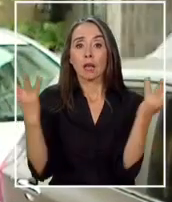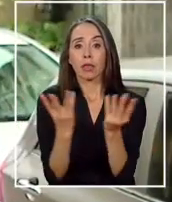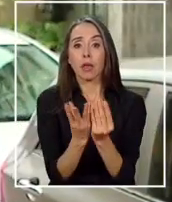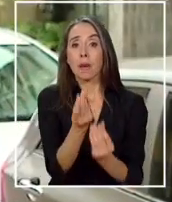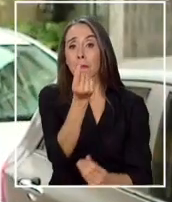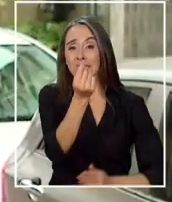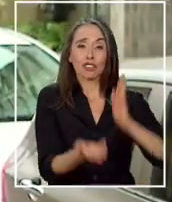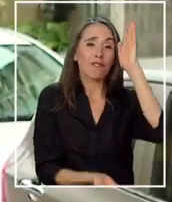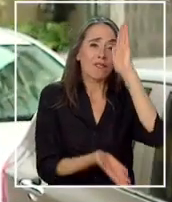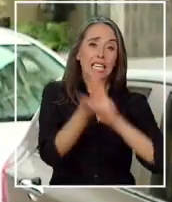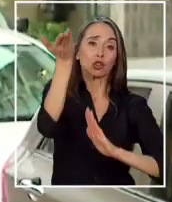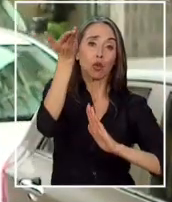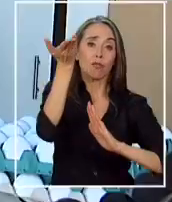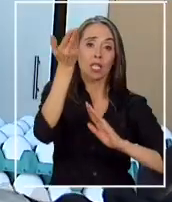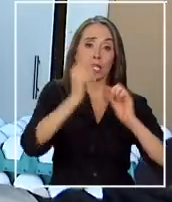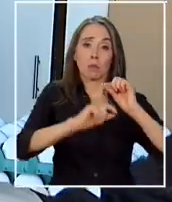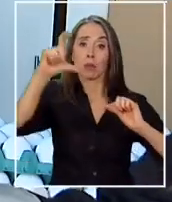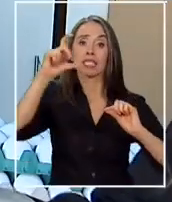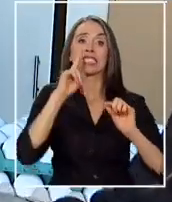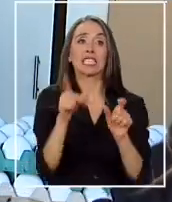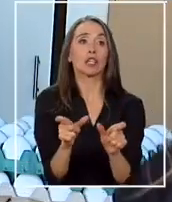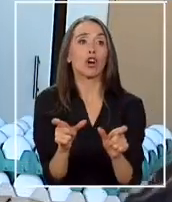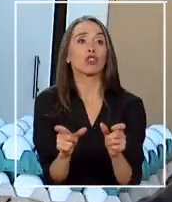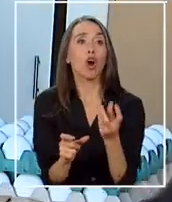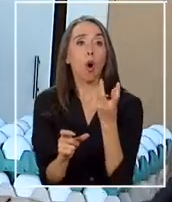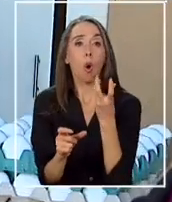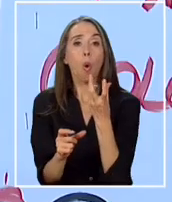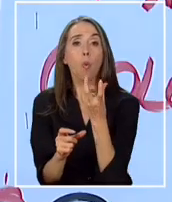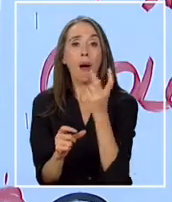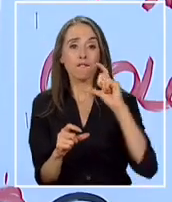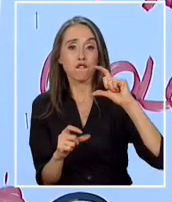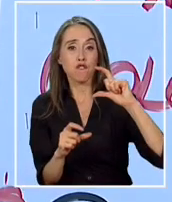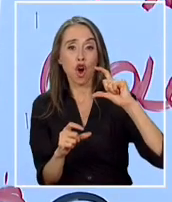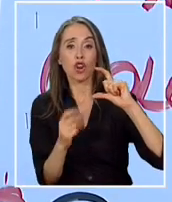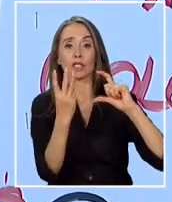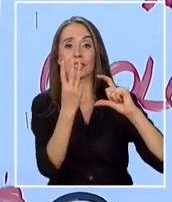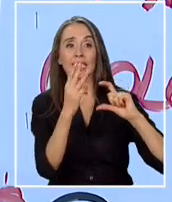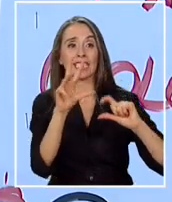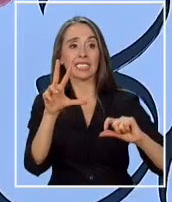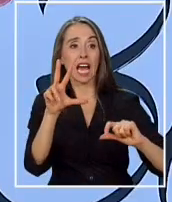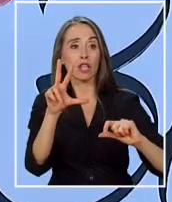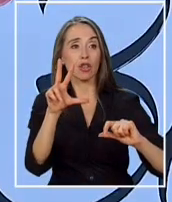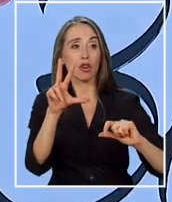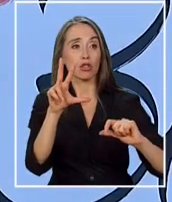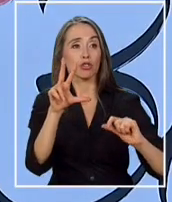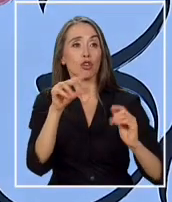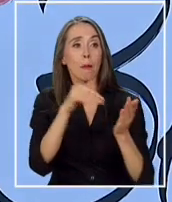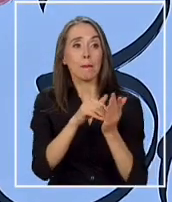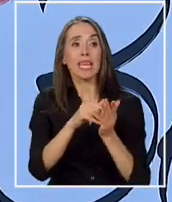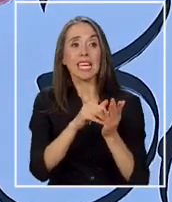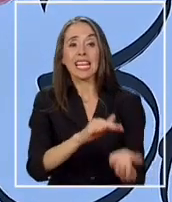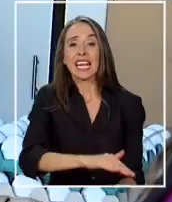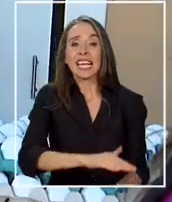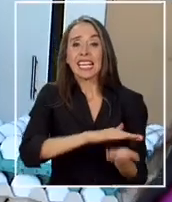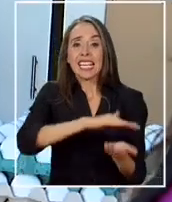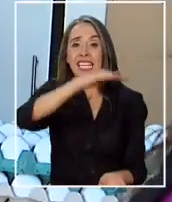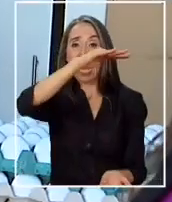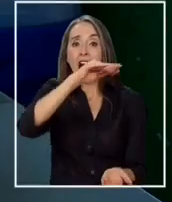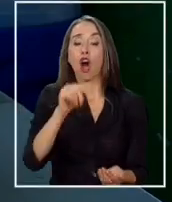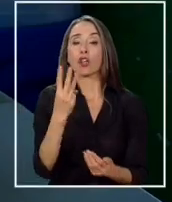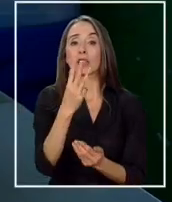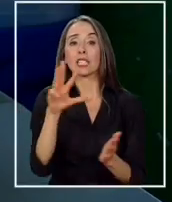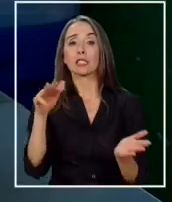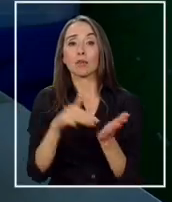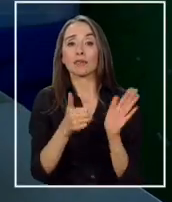alza de precio incontrolable. El extra, que el que más se vende, estaba 38 y yo lo tenía. Y hoy día ya está